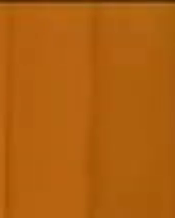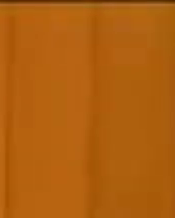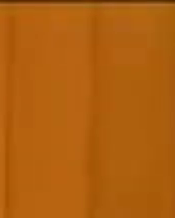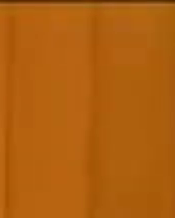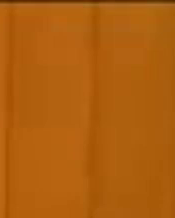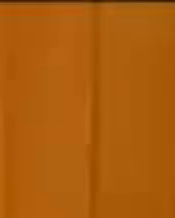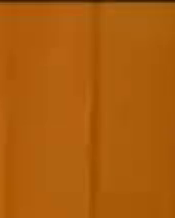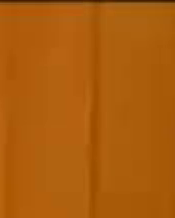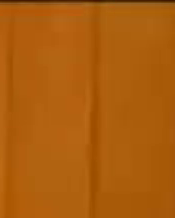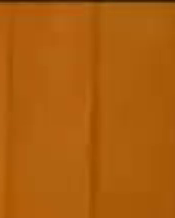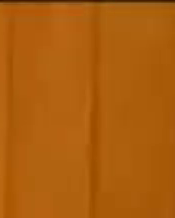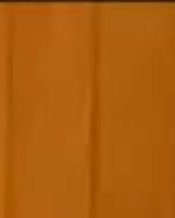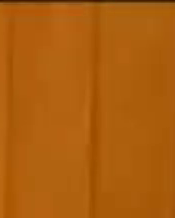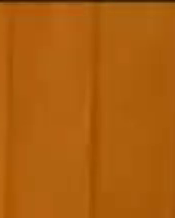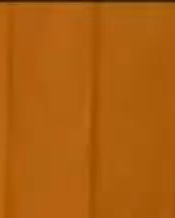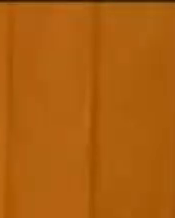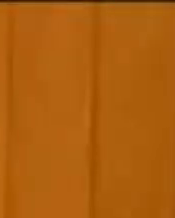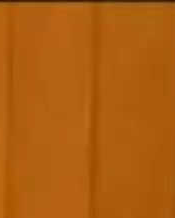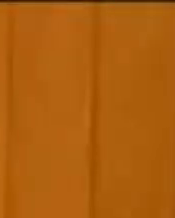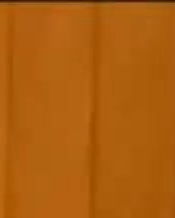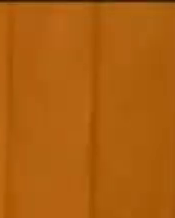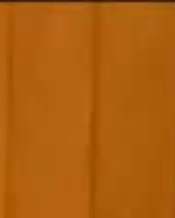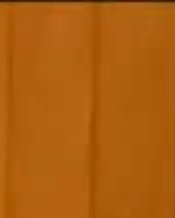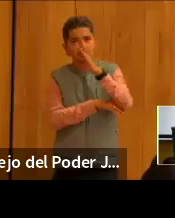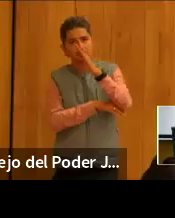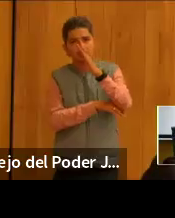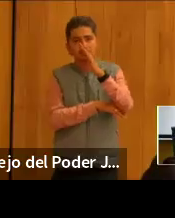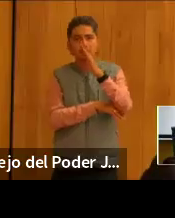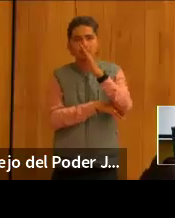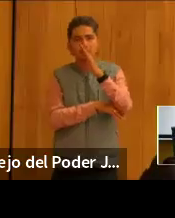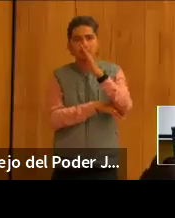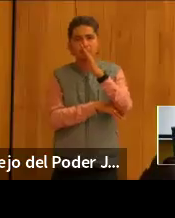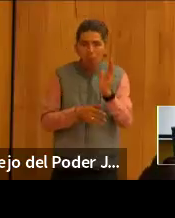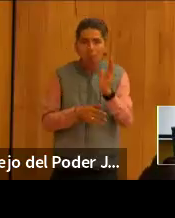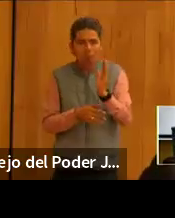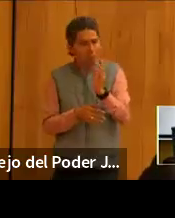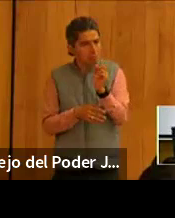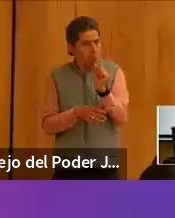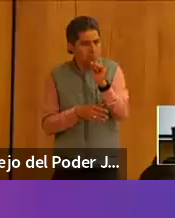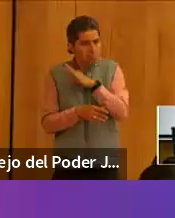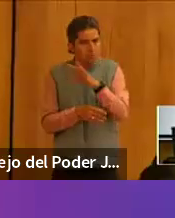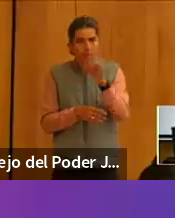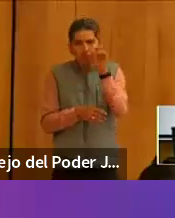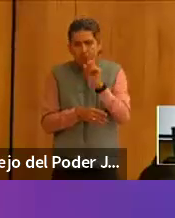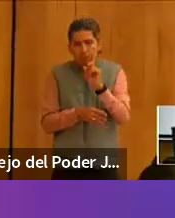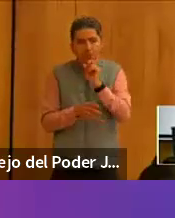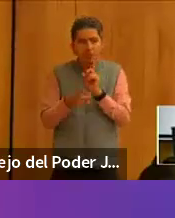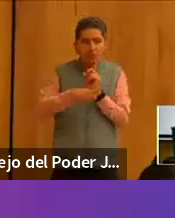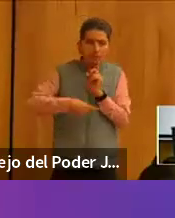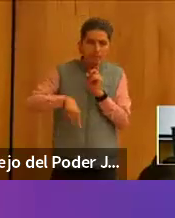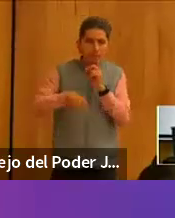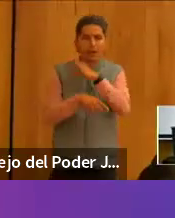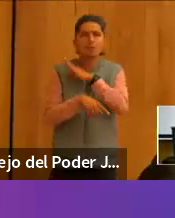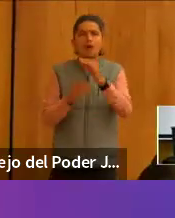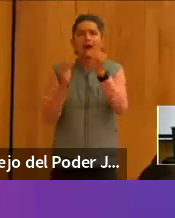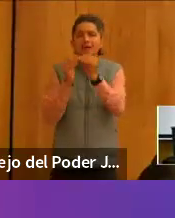la jornada de medio tiempo, que se supone que es viable para la mujer, para que pueda ser ama de